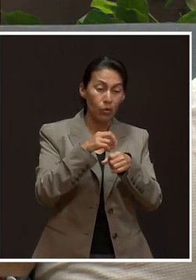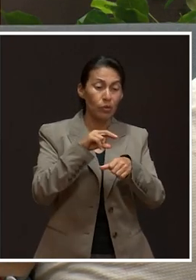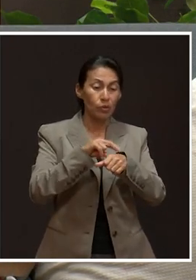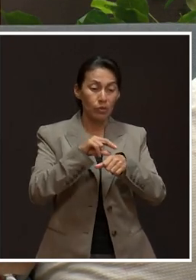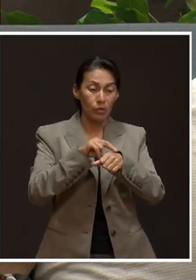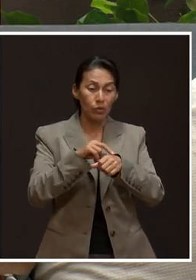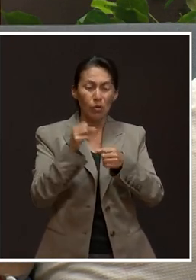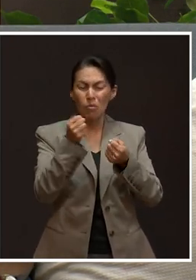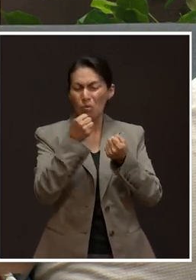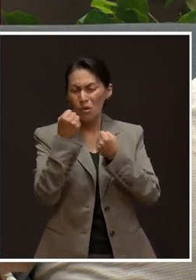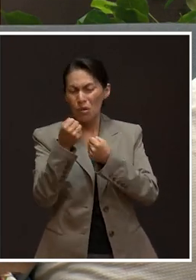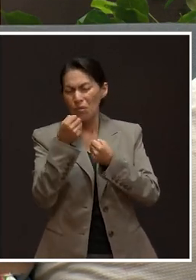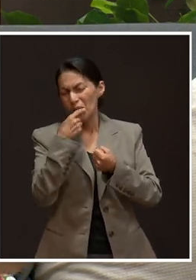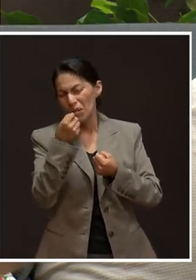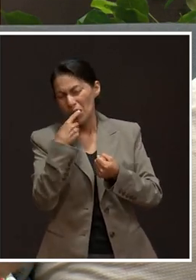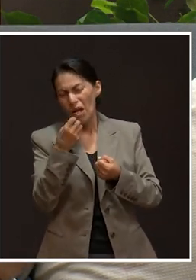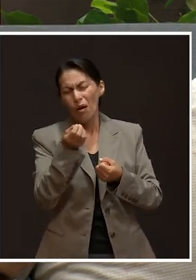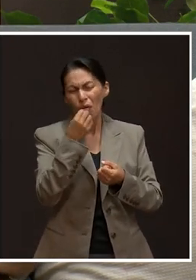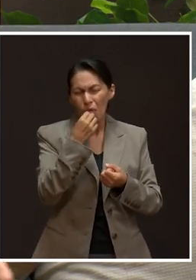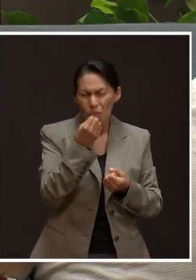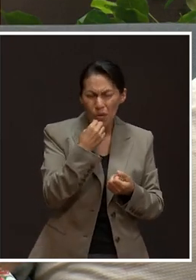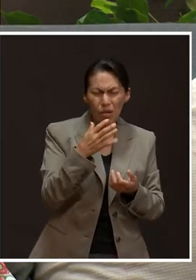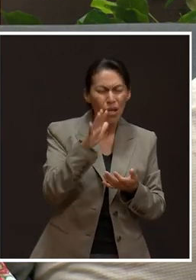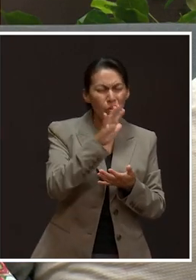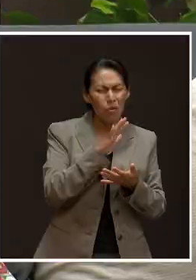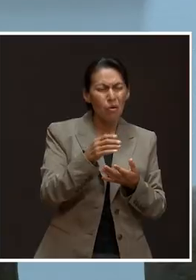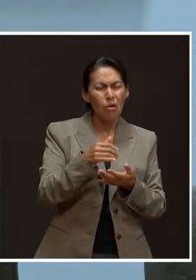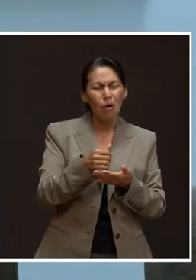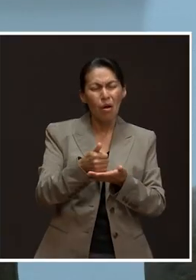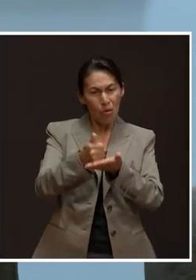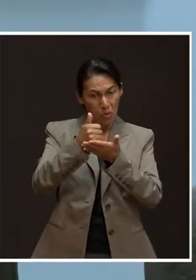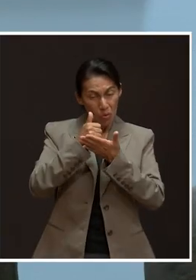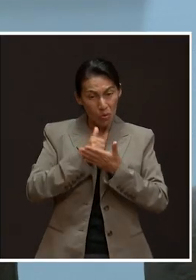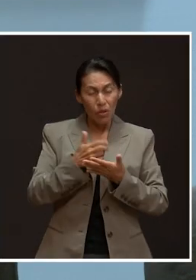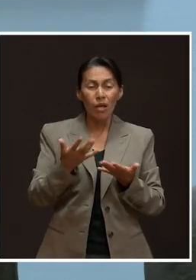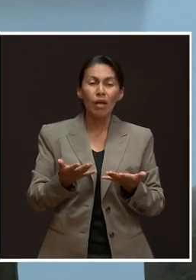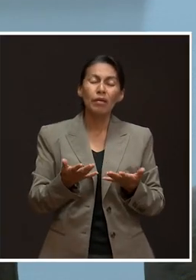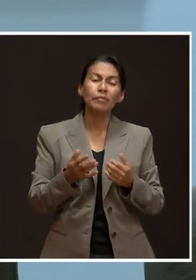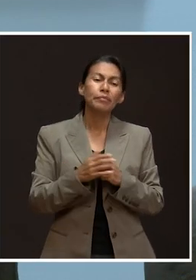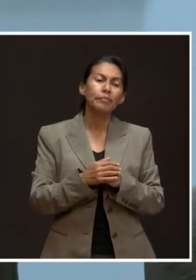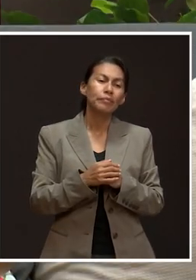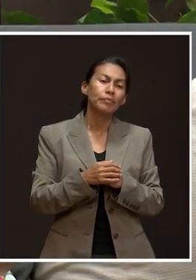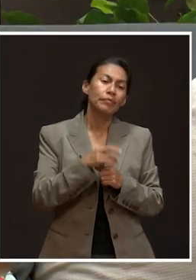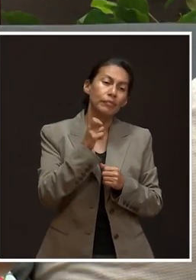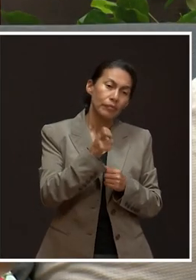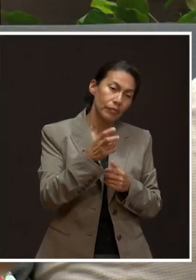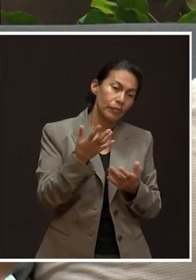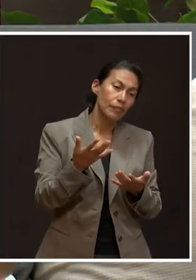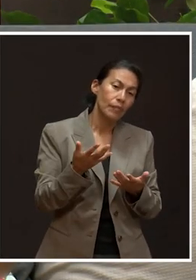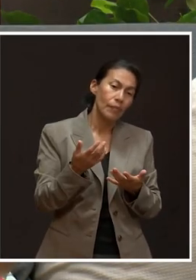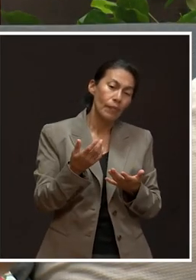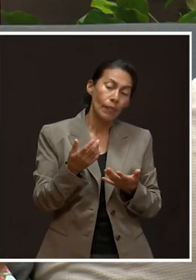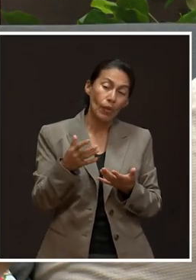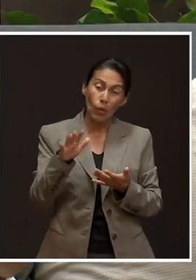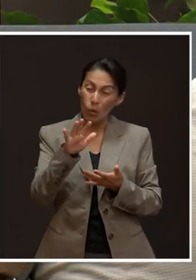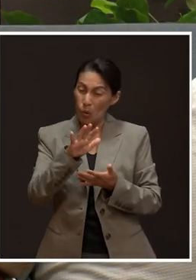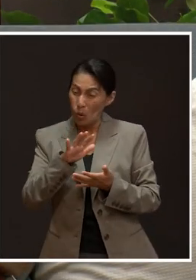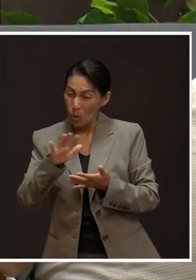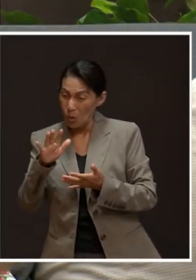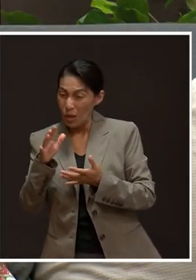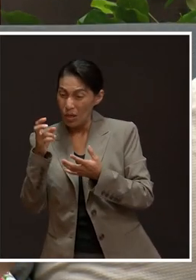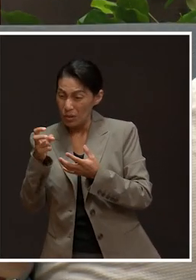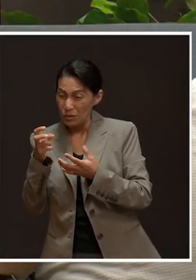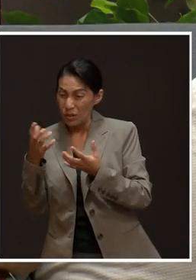lo que son el poder medicinal de los alimentos, cada parte que nos ayuda. Y al caso es que, pues, de